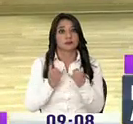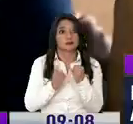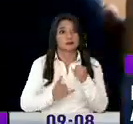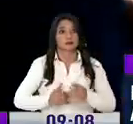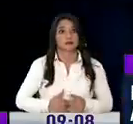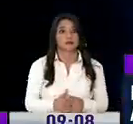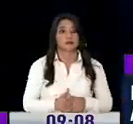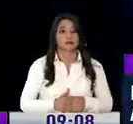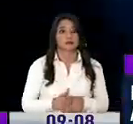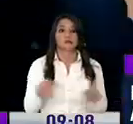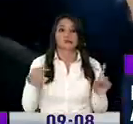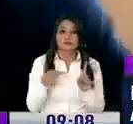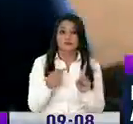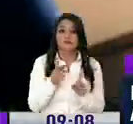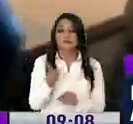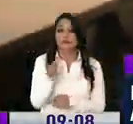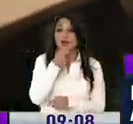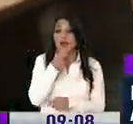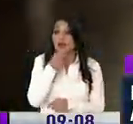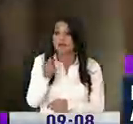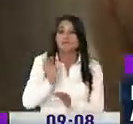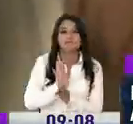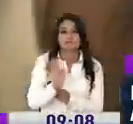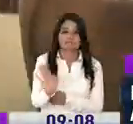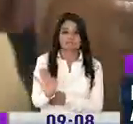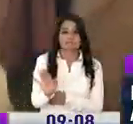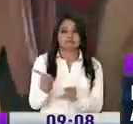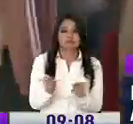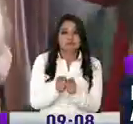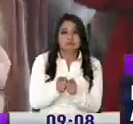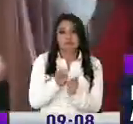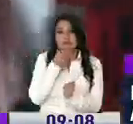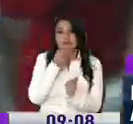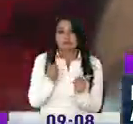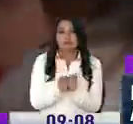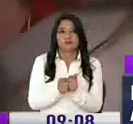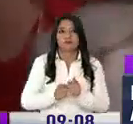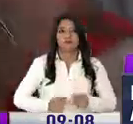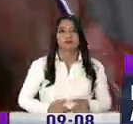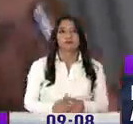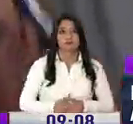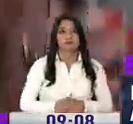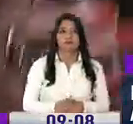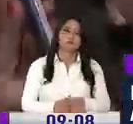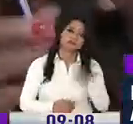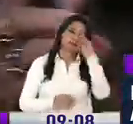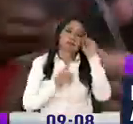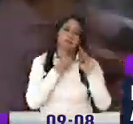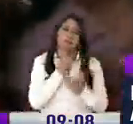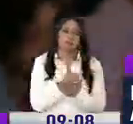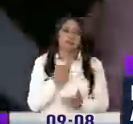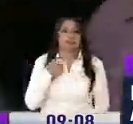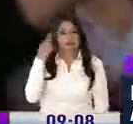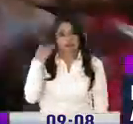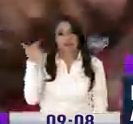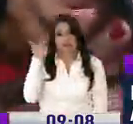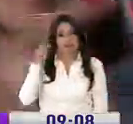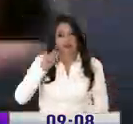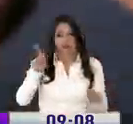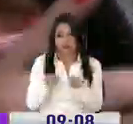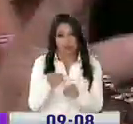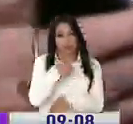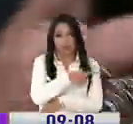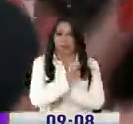$173,180.16. Vicuña prefirió evadir a la prensa. Dio una declaración escueta. Por supuesto que naturalmente no estoy de